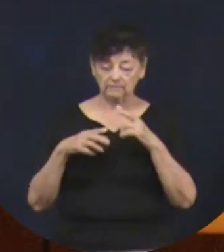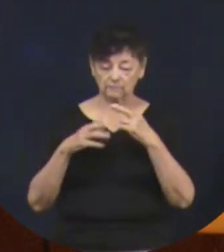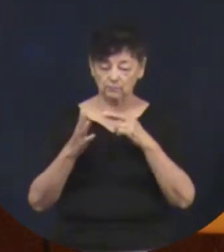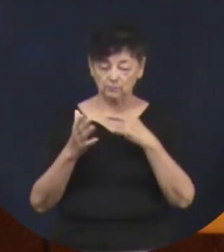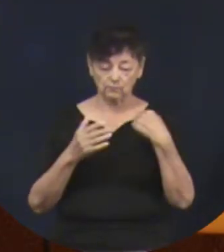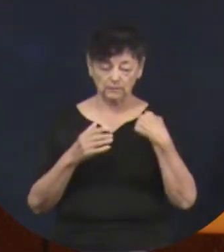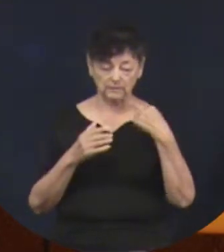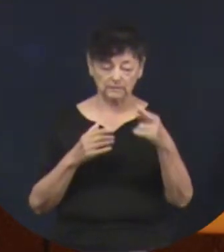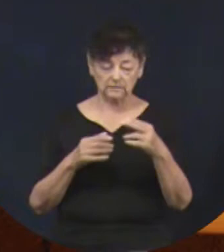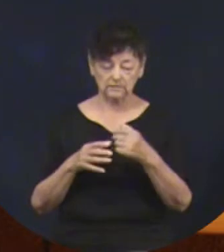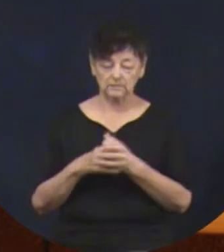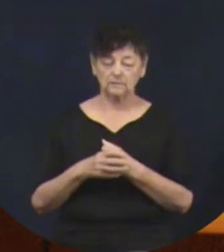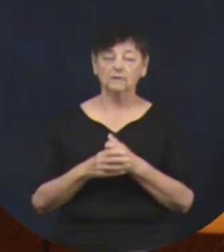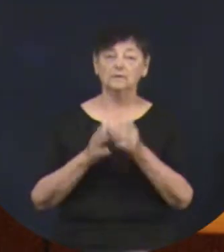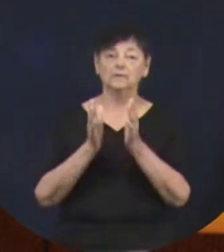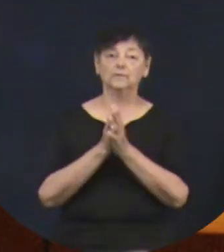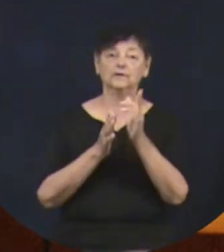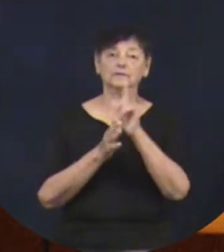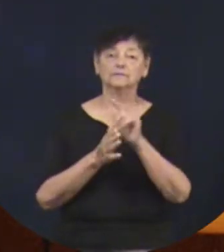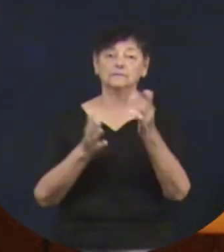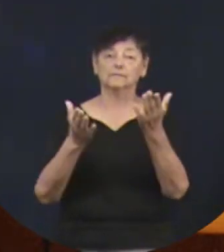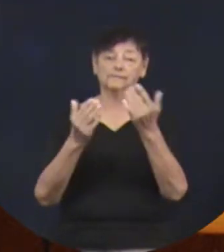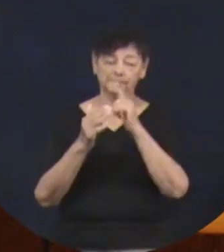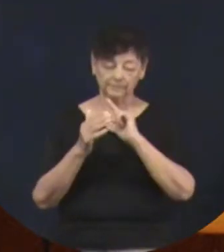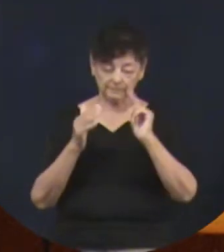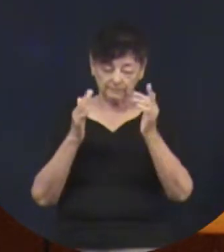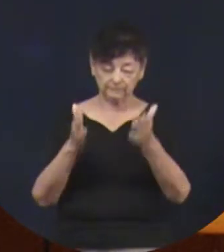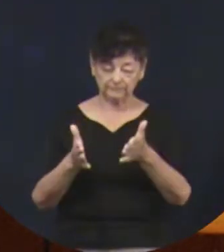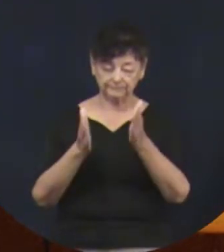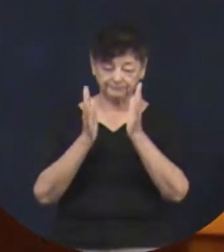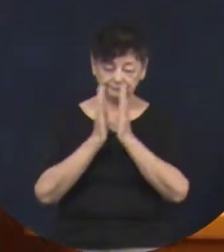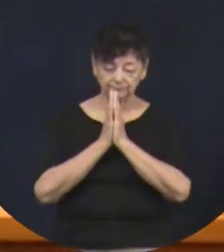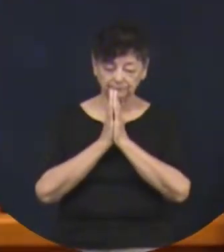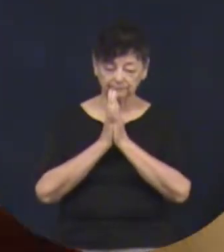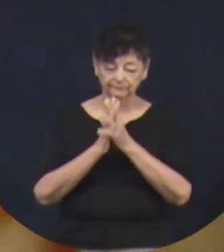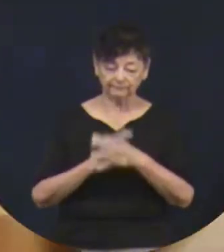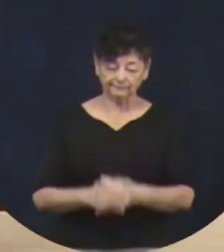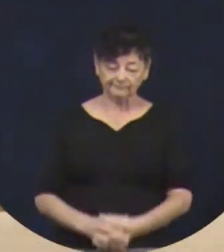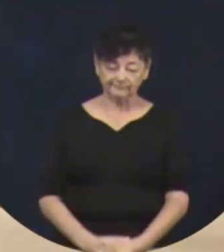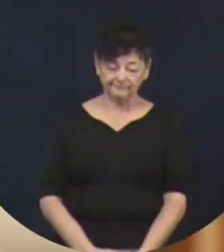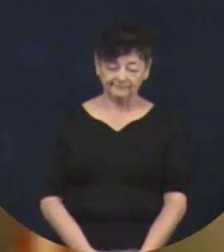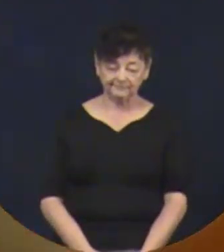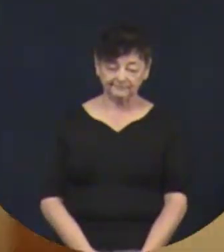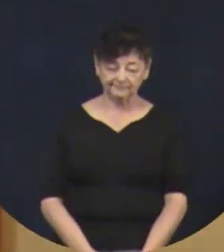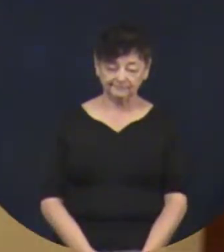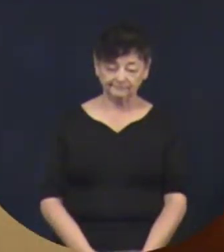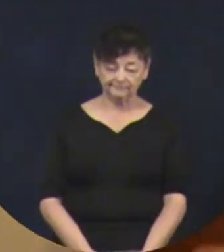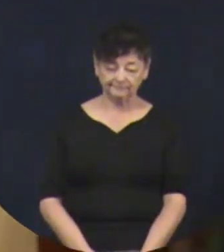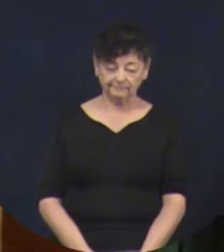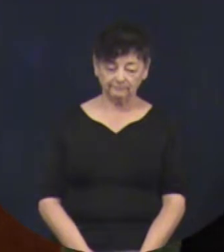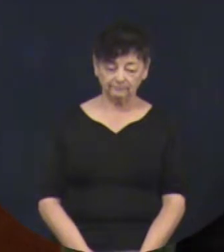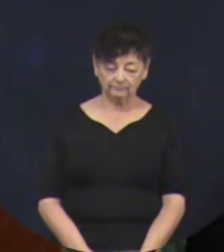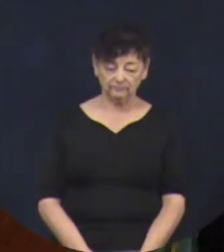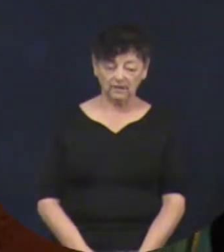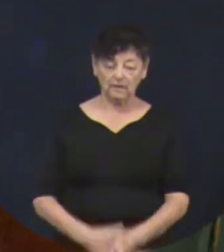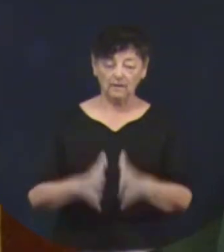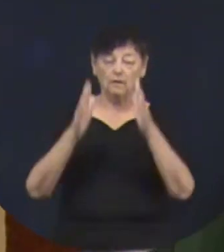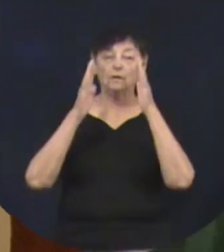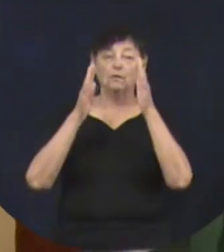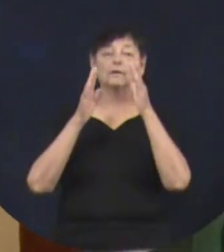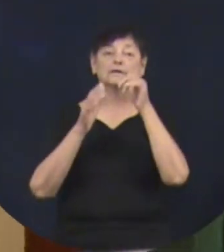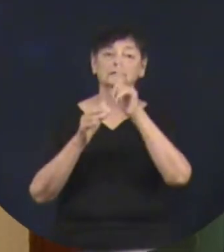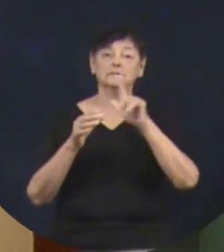religiosa, roguemos al Señor. Señor, escucha nuestra oración.